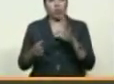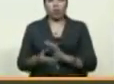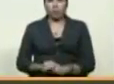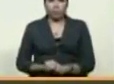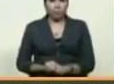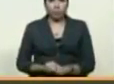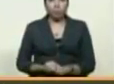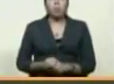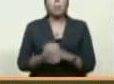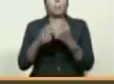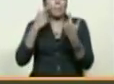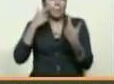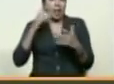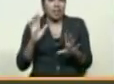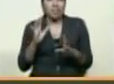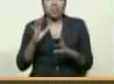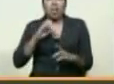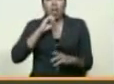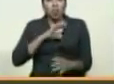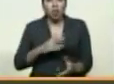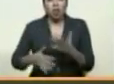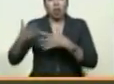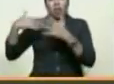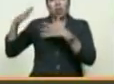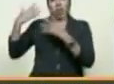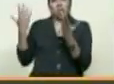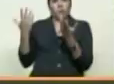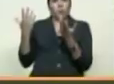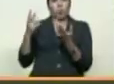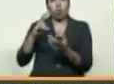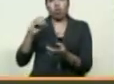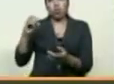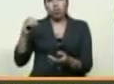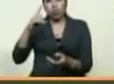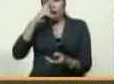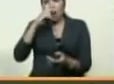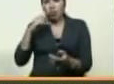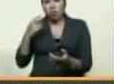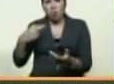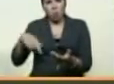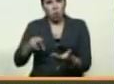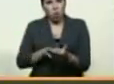Pareciera que la historia, 200 años después, se está repitiendo,